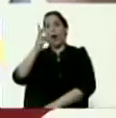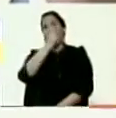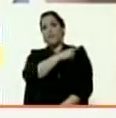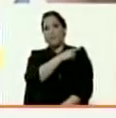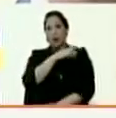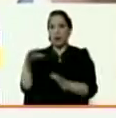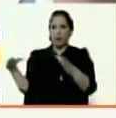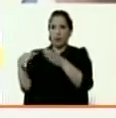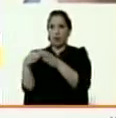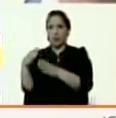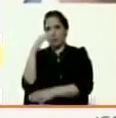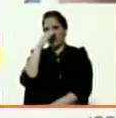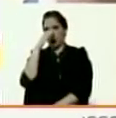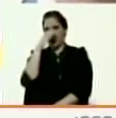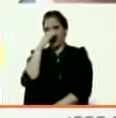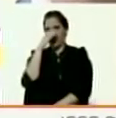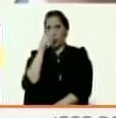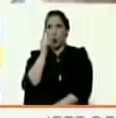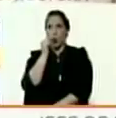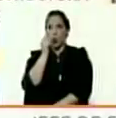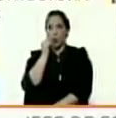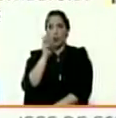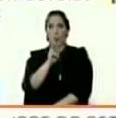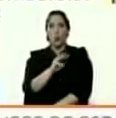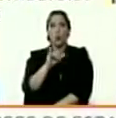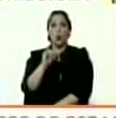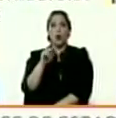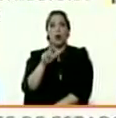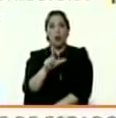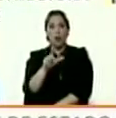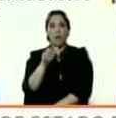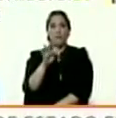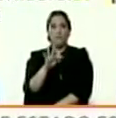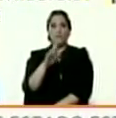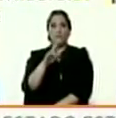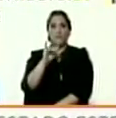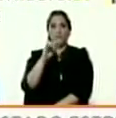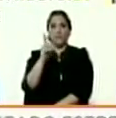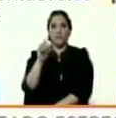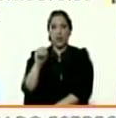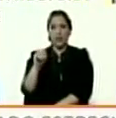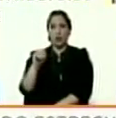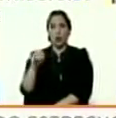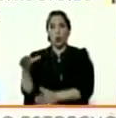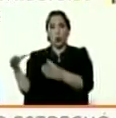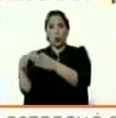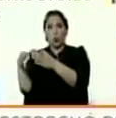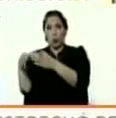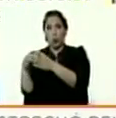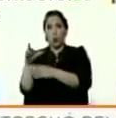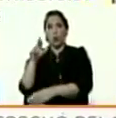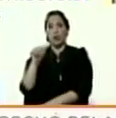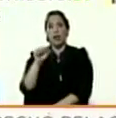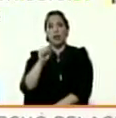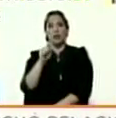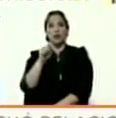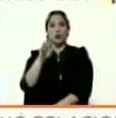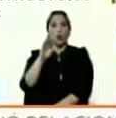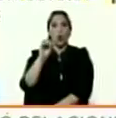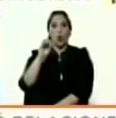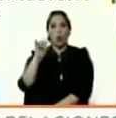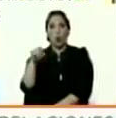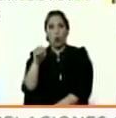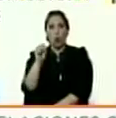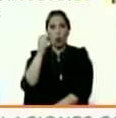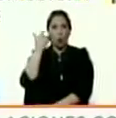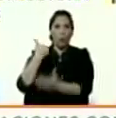paramilitar, el señor Wilfrido de Jesús Torres Gómez, de la banda paramilitar Los Rastrojos, alias Necoclí,